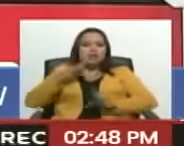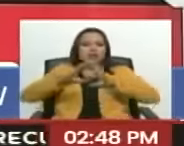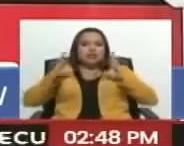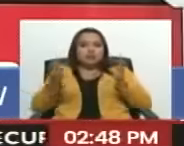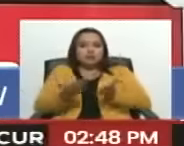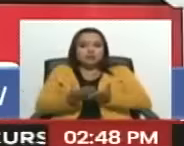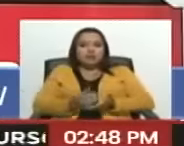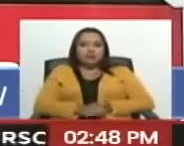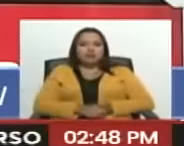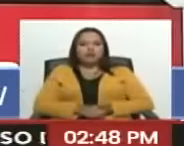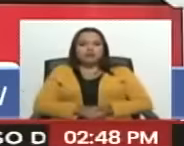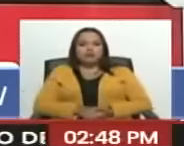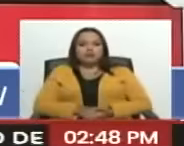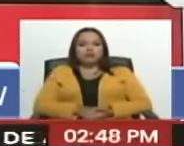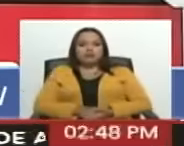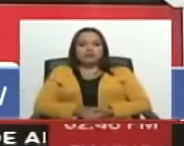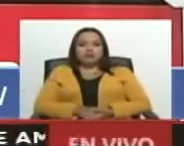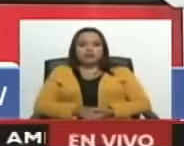toda la organización,